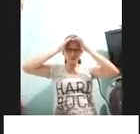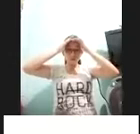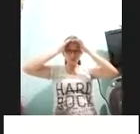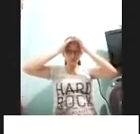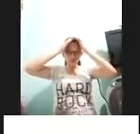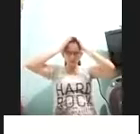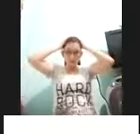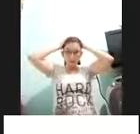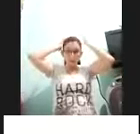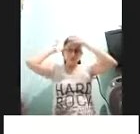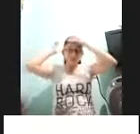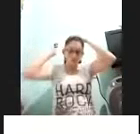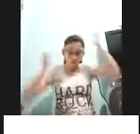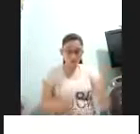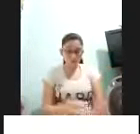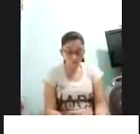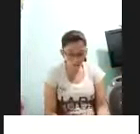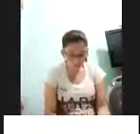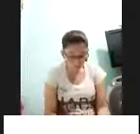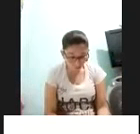Y Kenia, después Kenia.